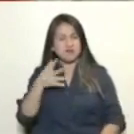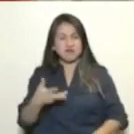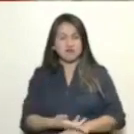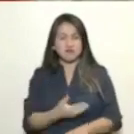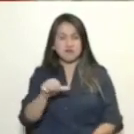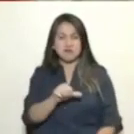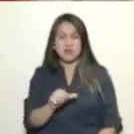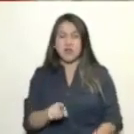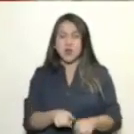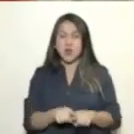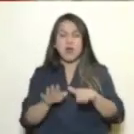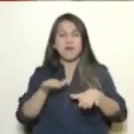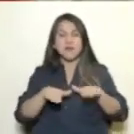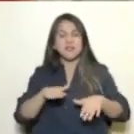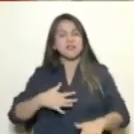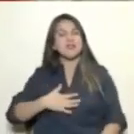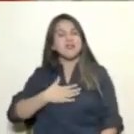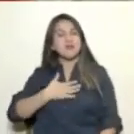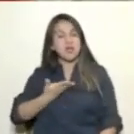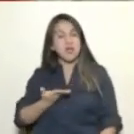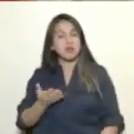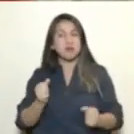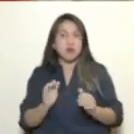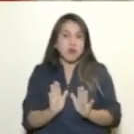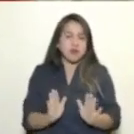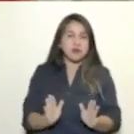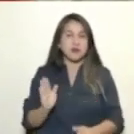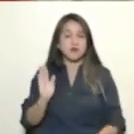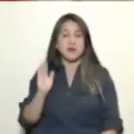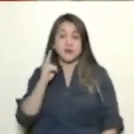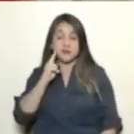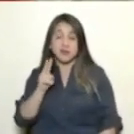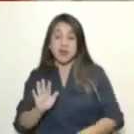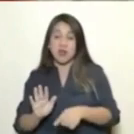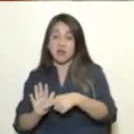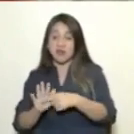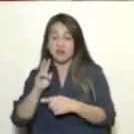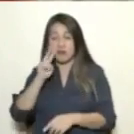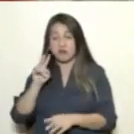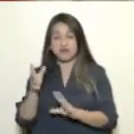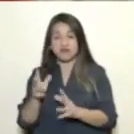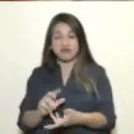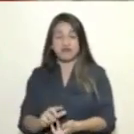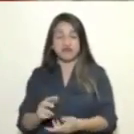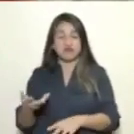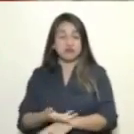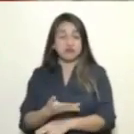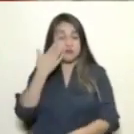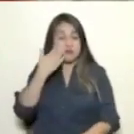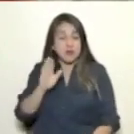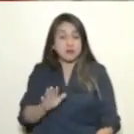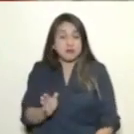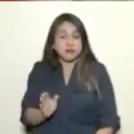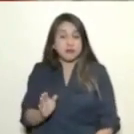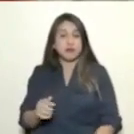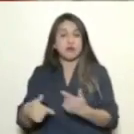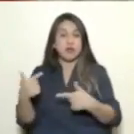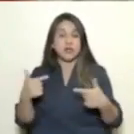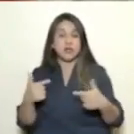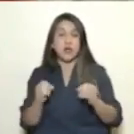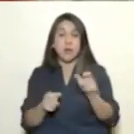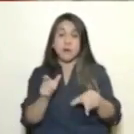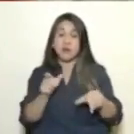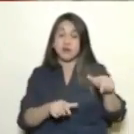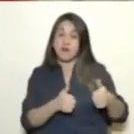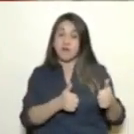es un sentimiento que a veces puede ser que, a ver, se ha denostado la política, a veces esa misma denostación ha hecho que la gente buena no quiera entrar en